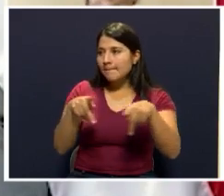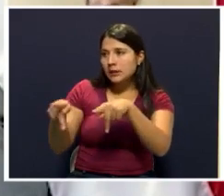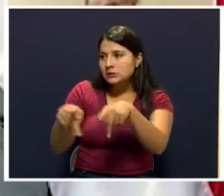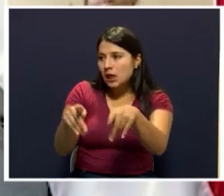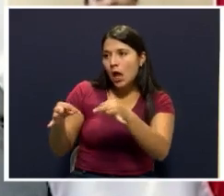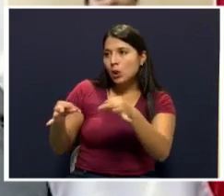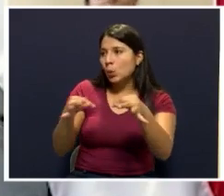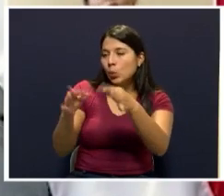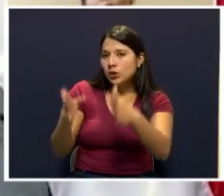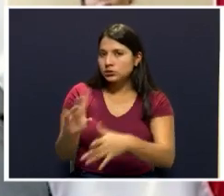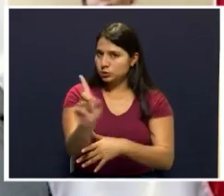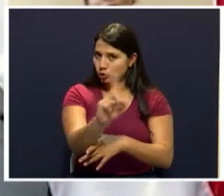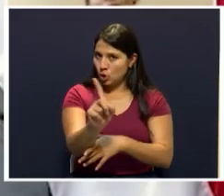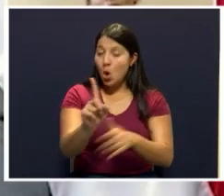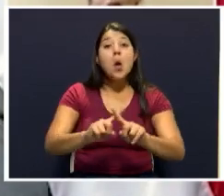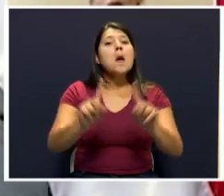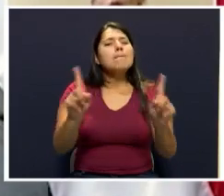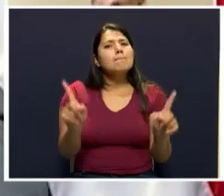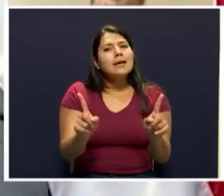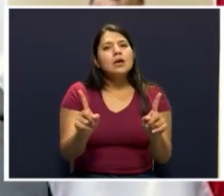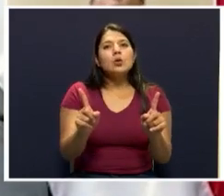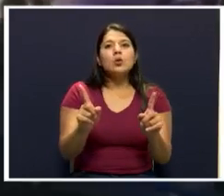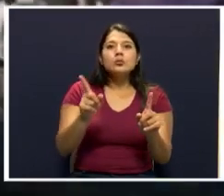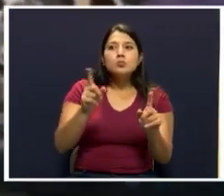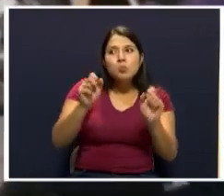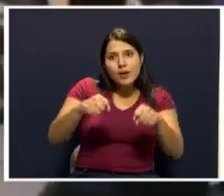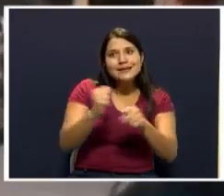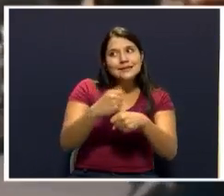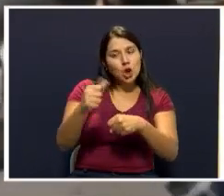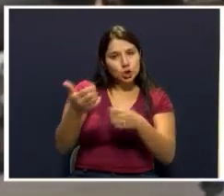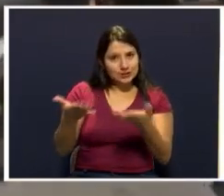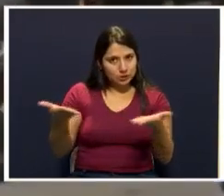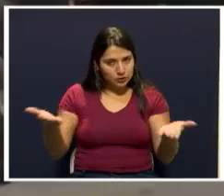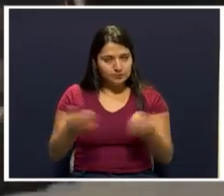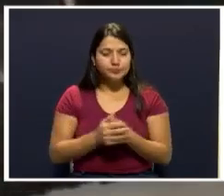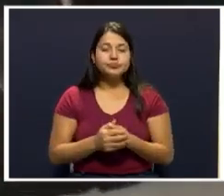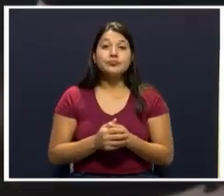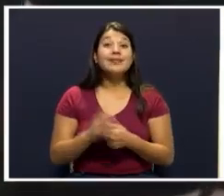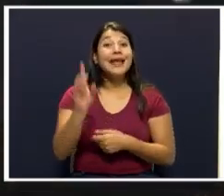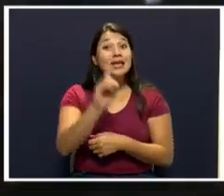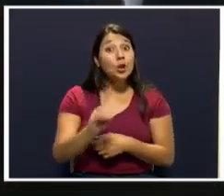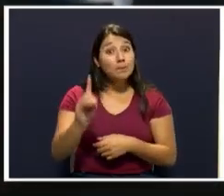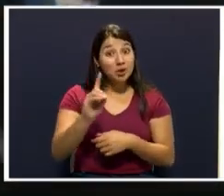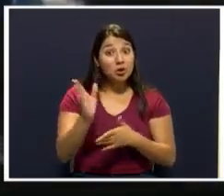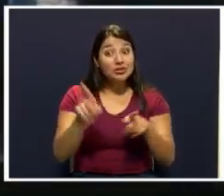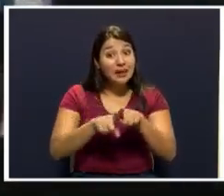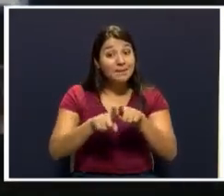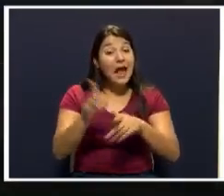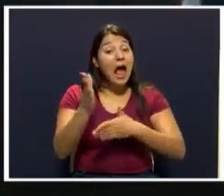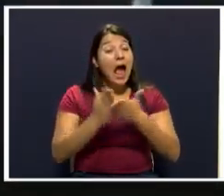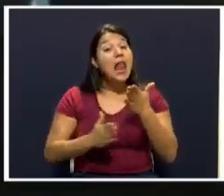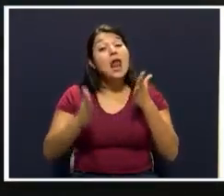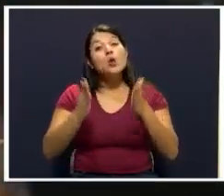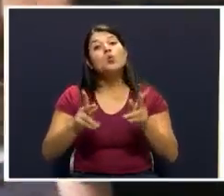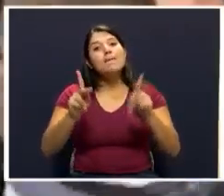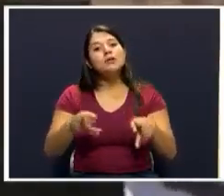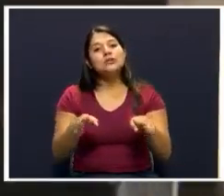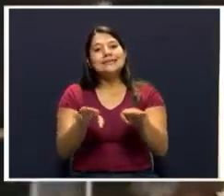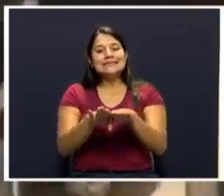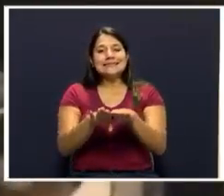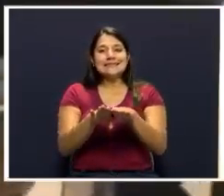otro tipo de circunstancias como mercaderías, alimentos y demás. Además, también el domingo algunas personas bloquearon la salida del puerto del ferry en